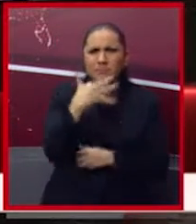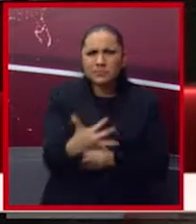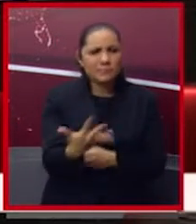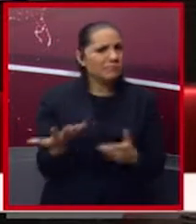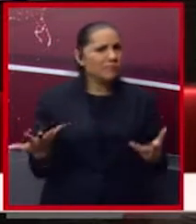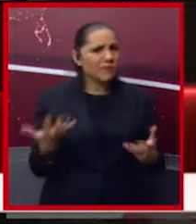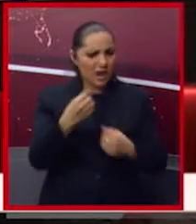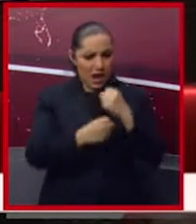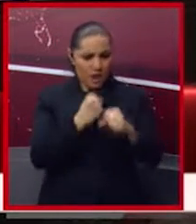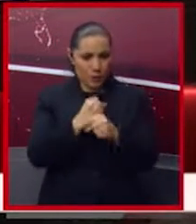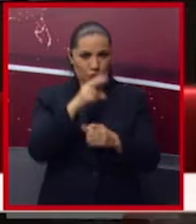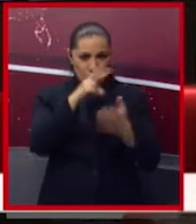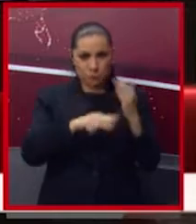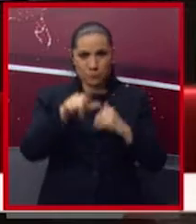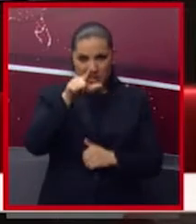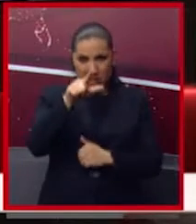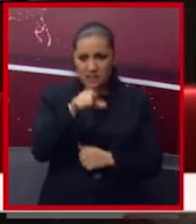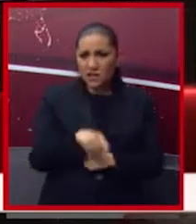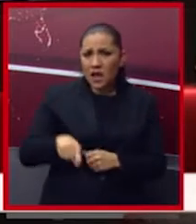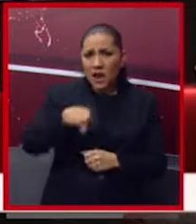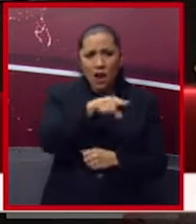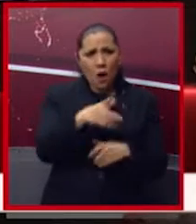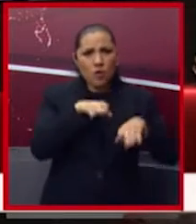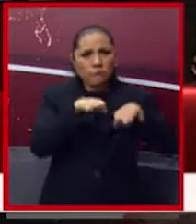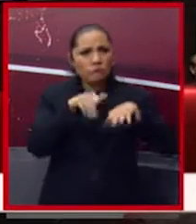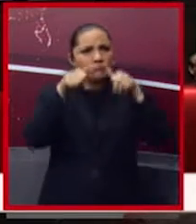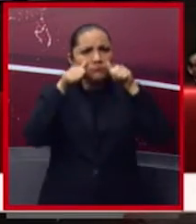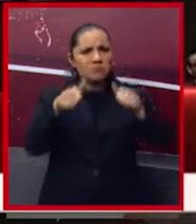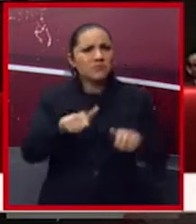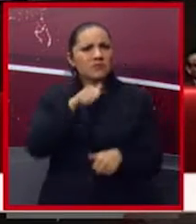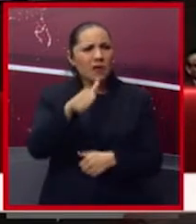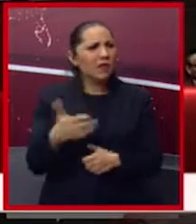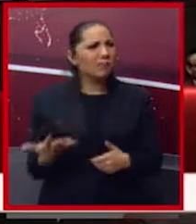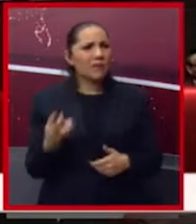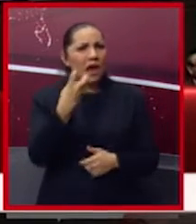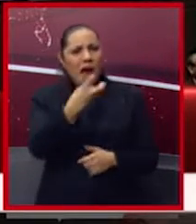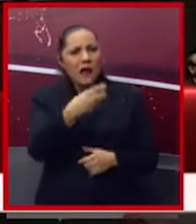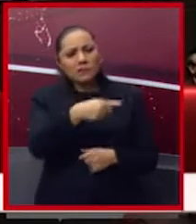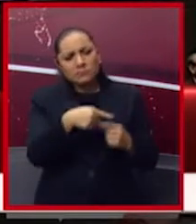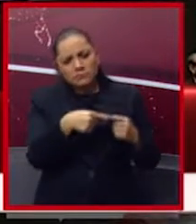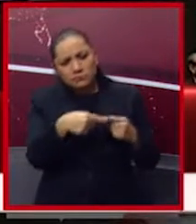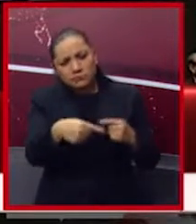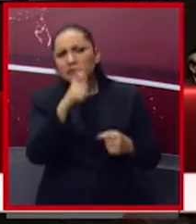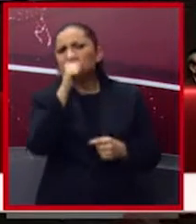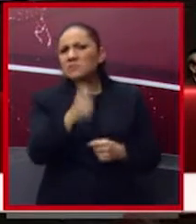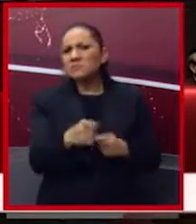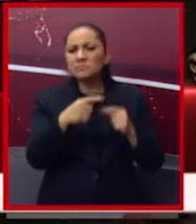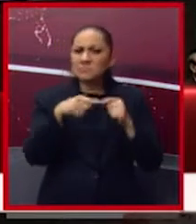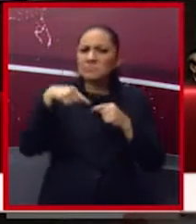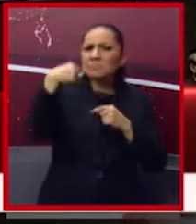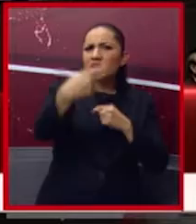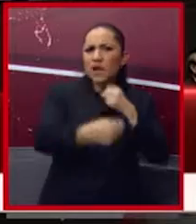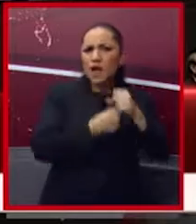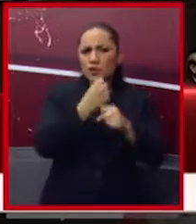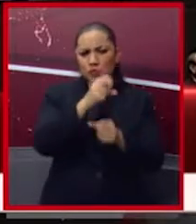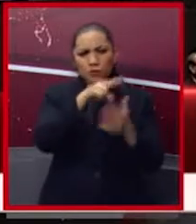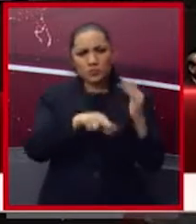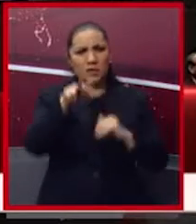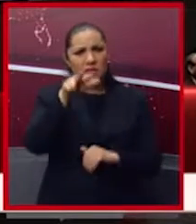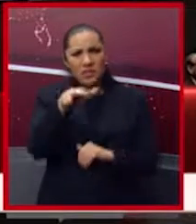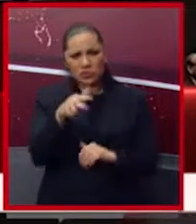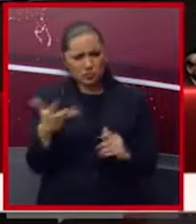este 2017 son una muestra de lo que se prepara en los próximos comicios del próximo